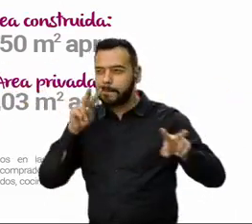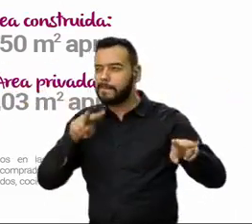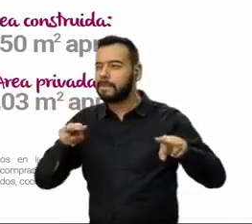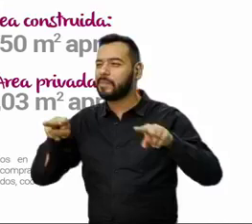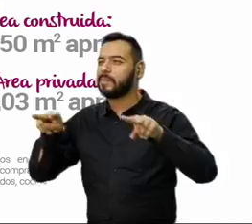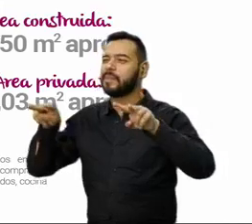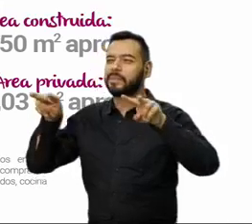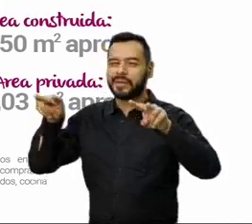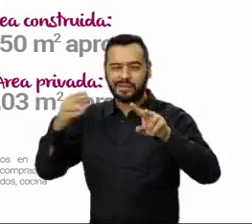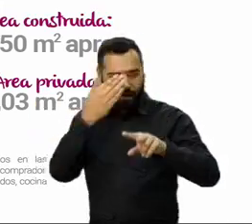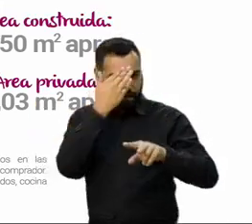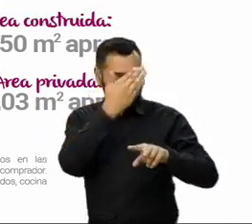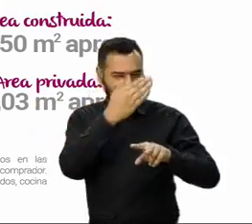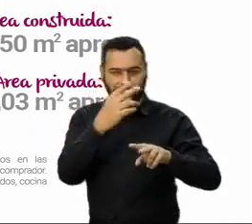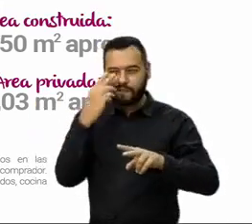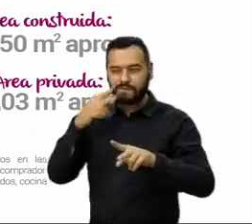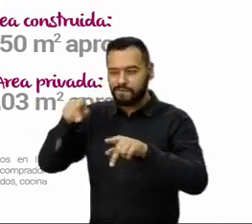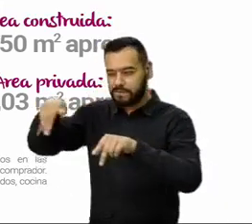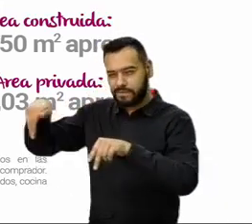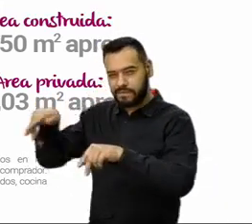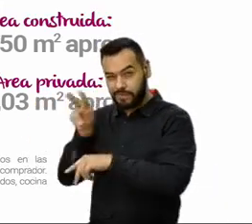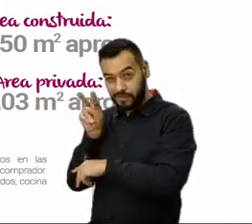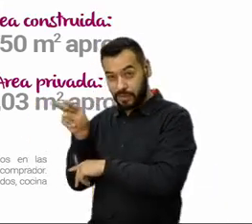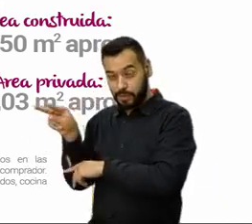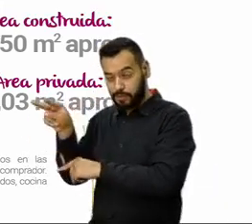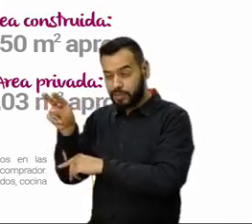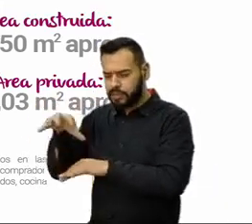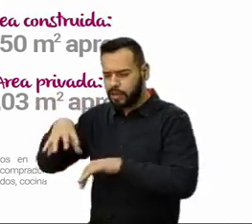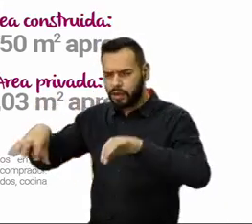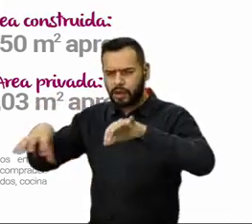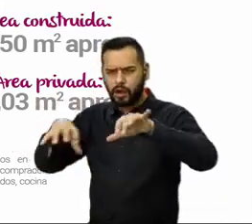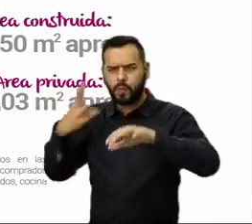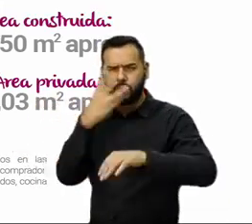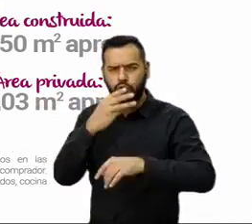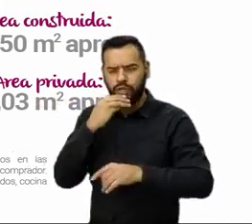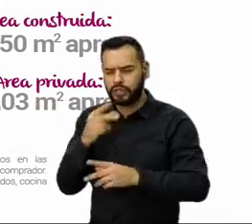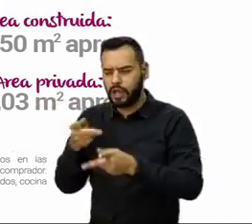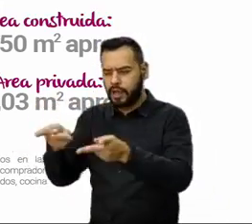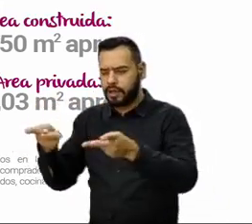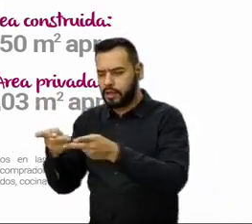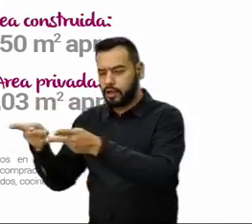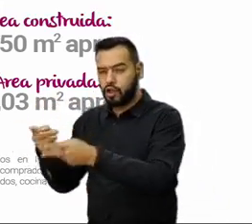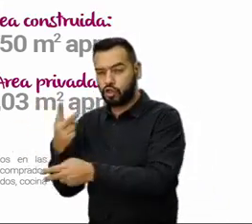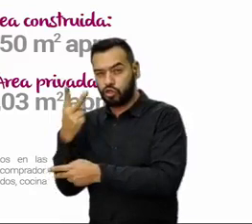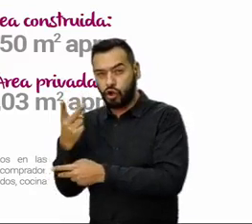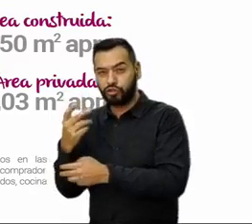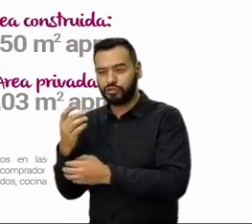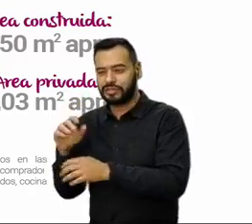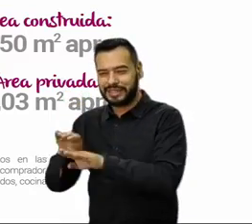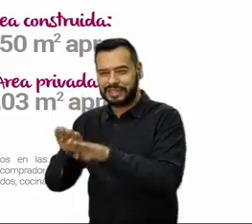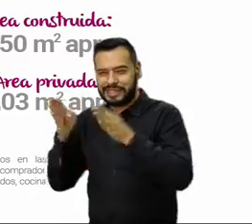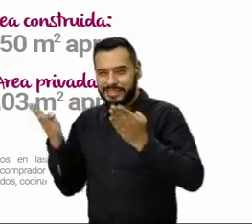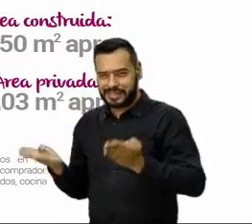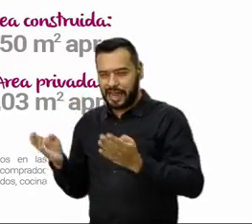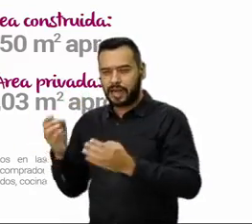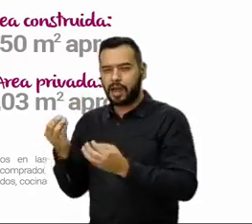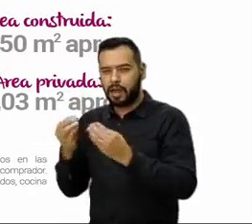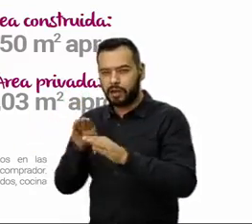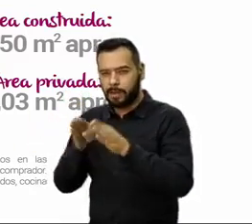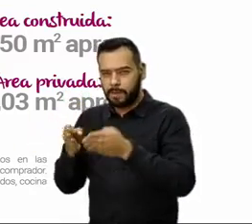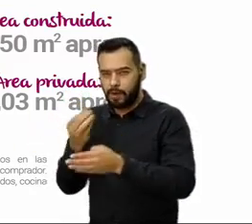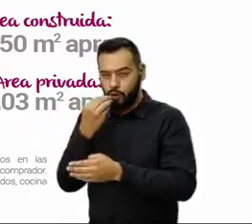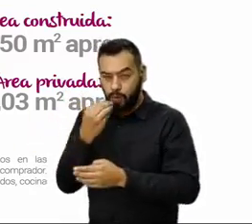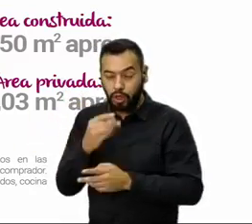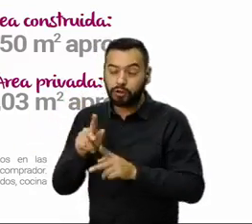gente costado pista de frente es un apartamento también con una distribución muy bonita dos alcobas dos baño sala comedor cocina y disponible también de